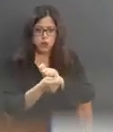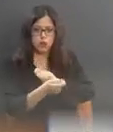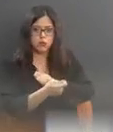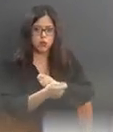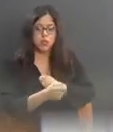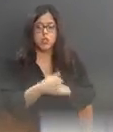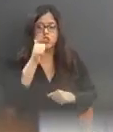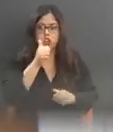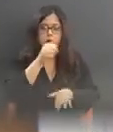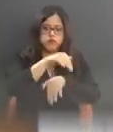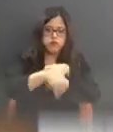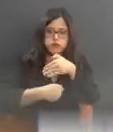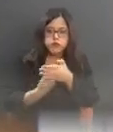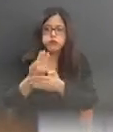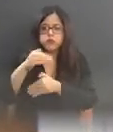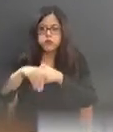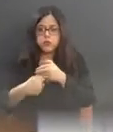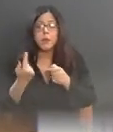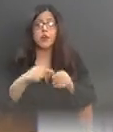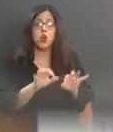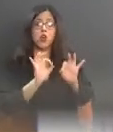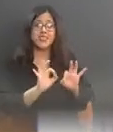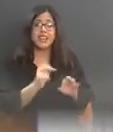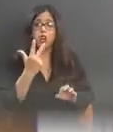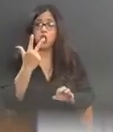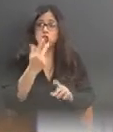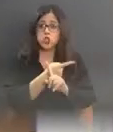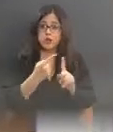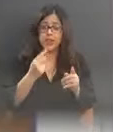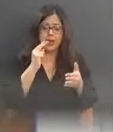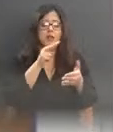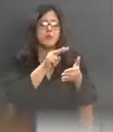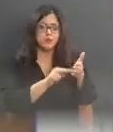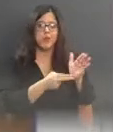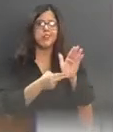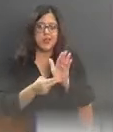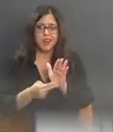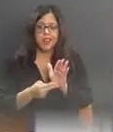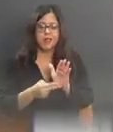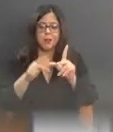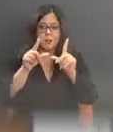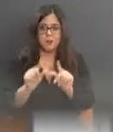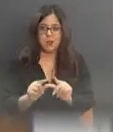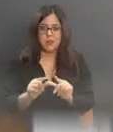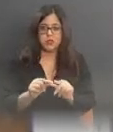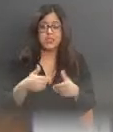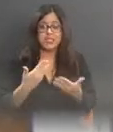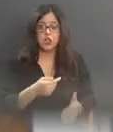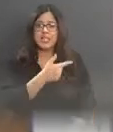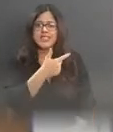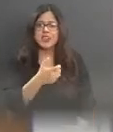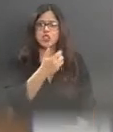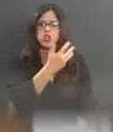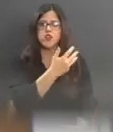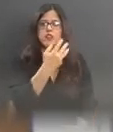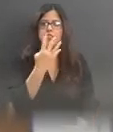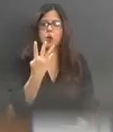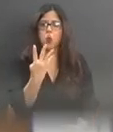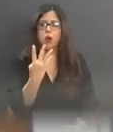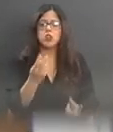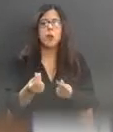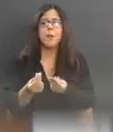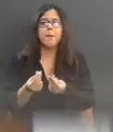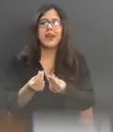del día, pero las operaciones oficiales a las 8:30 dan cuenta de aquello. Está en este minuto en 794, cerró ayer